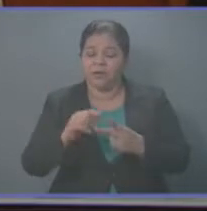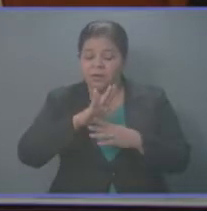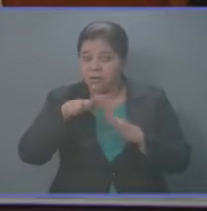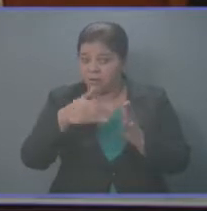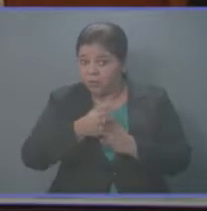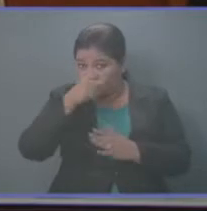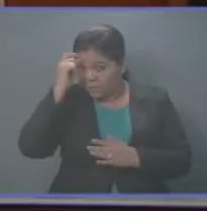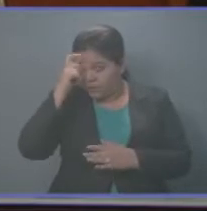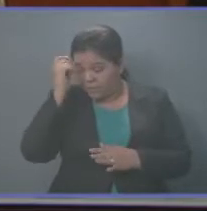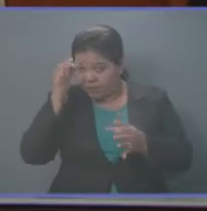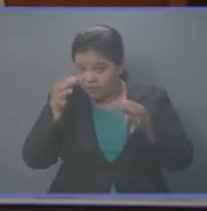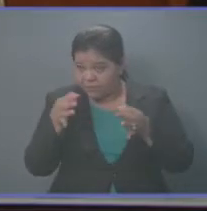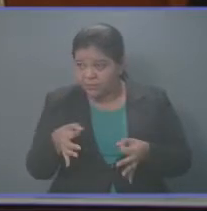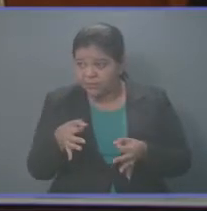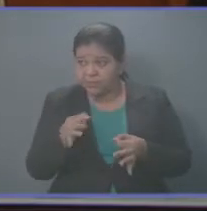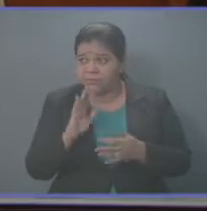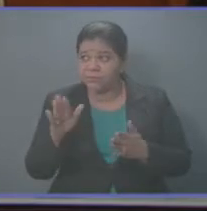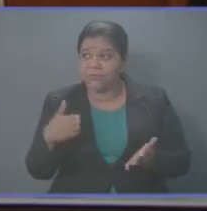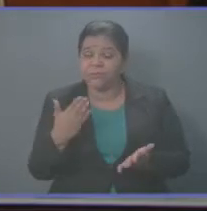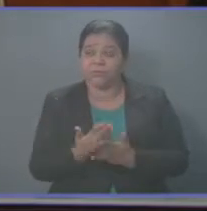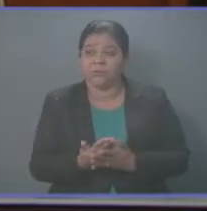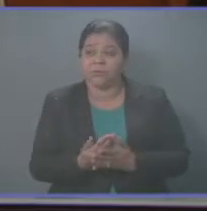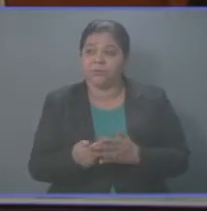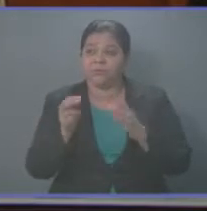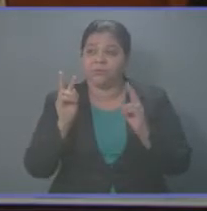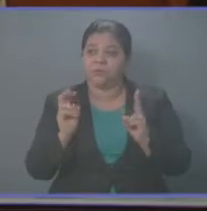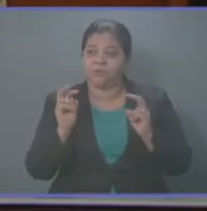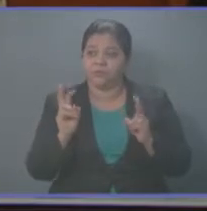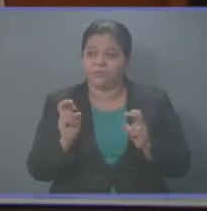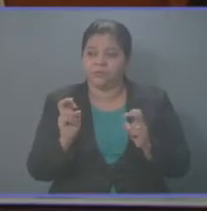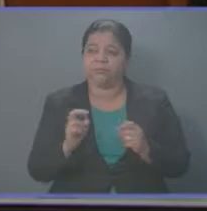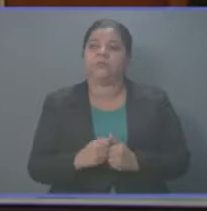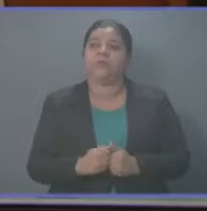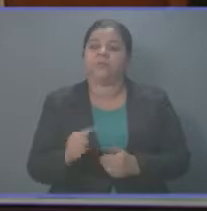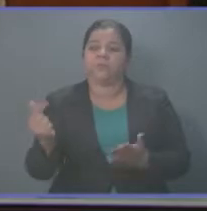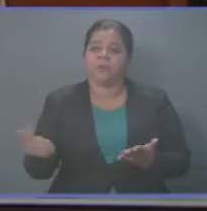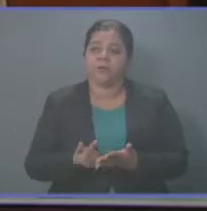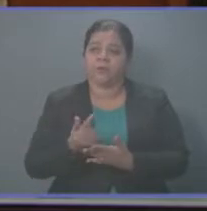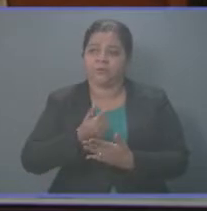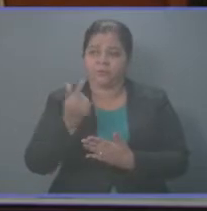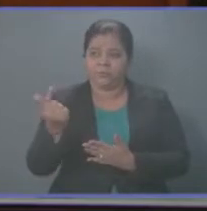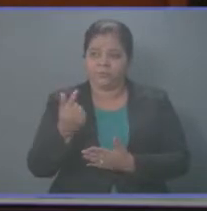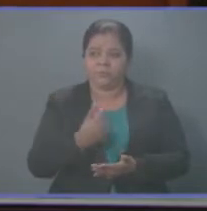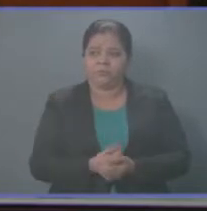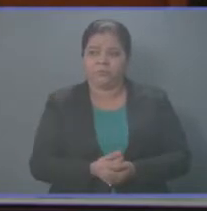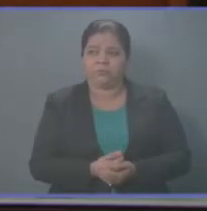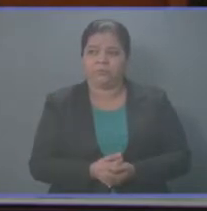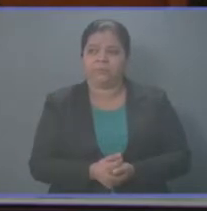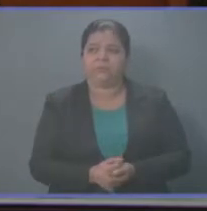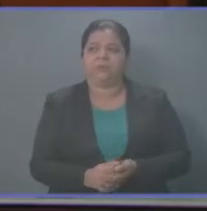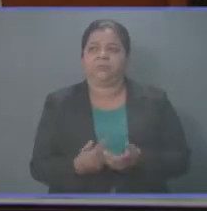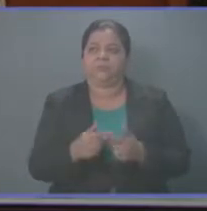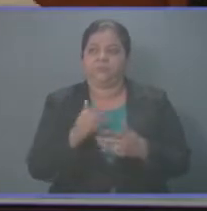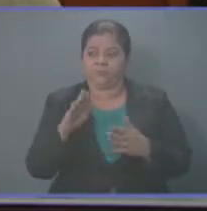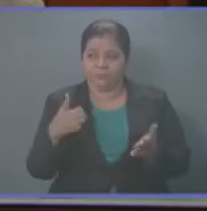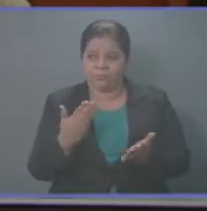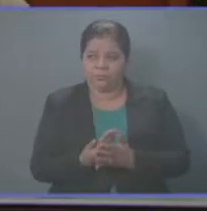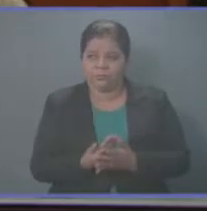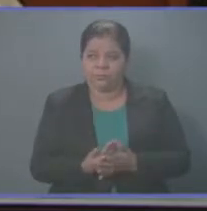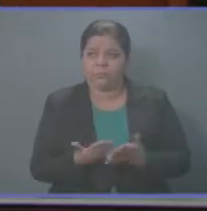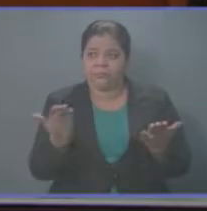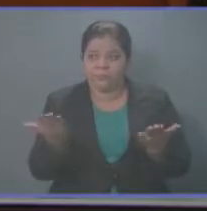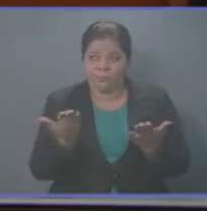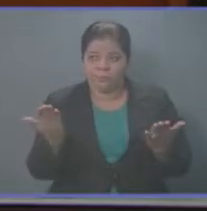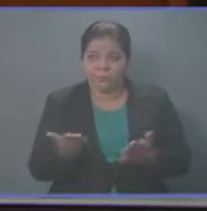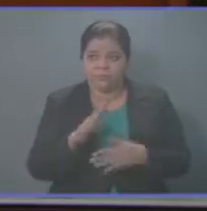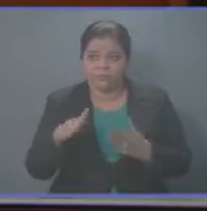laboral, el tema de la universidad. Aquí se aceptó, se hizo un medio